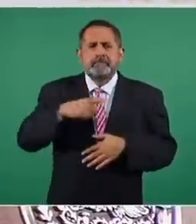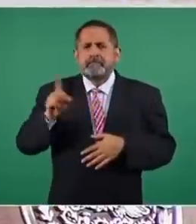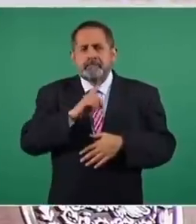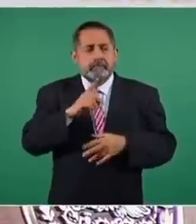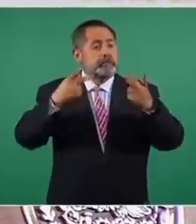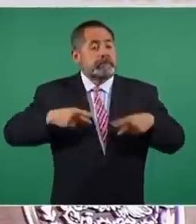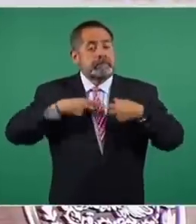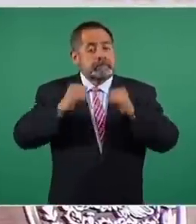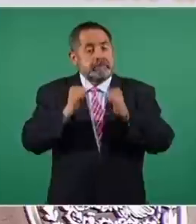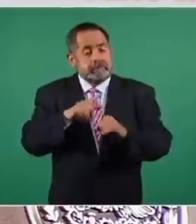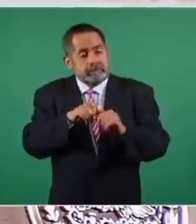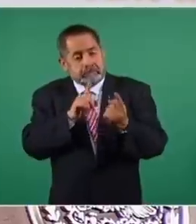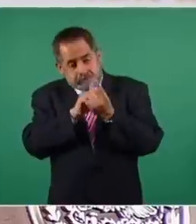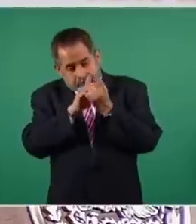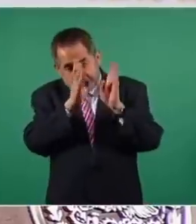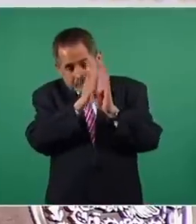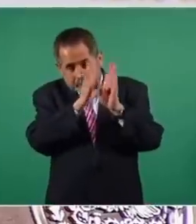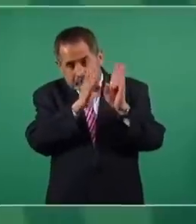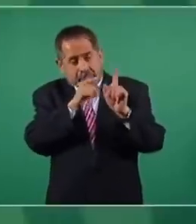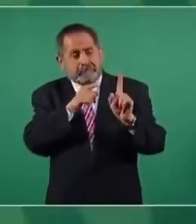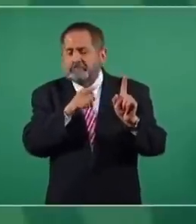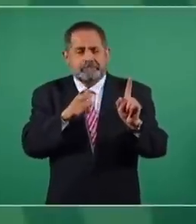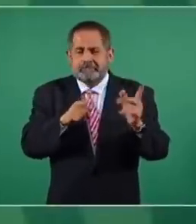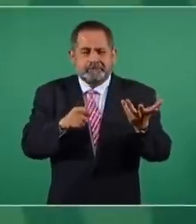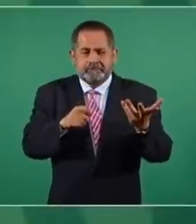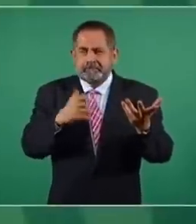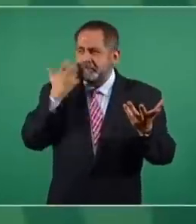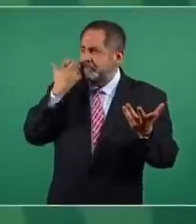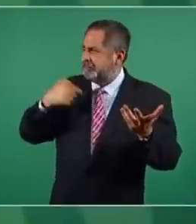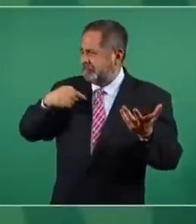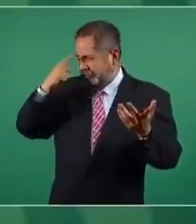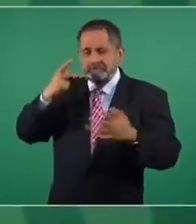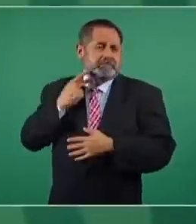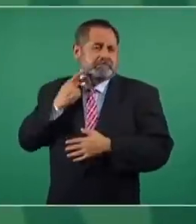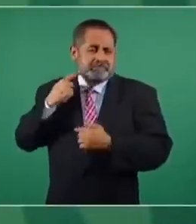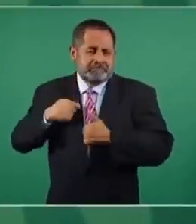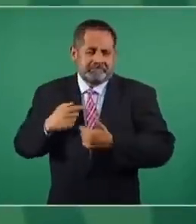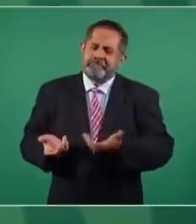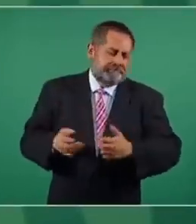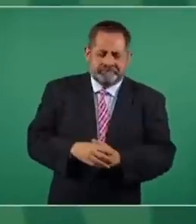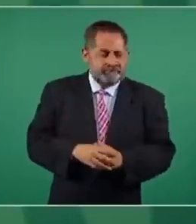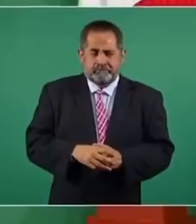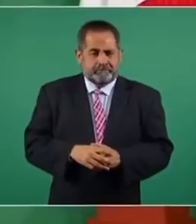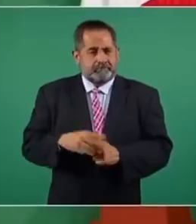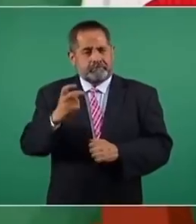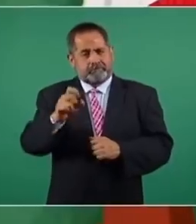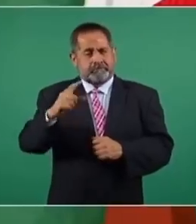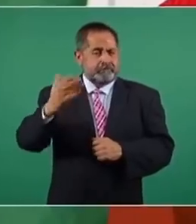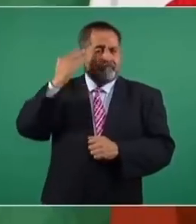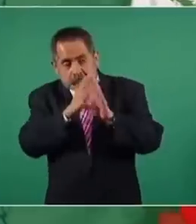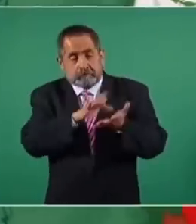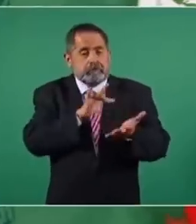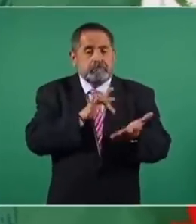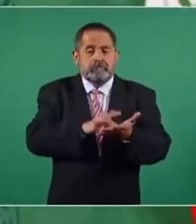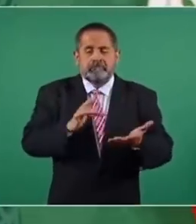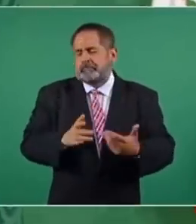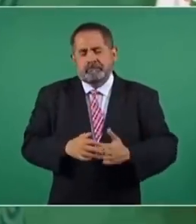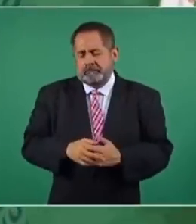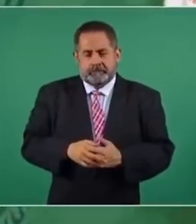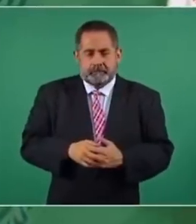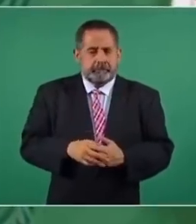utilizarse el espionaje con propósitos políticos, que era lo que predominaba.